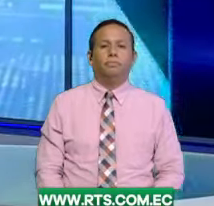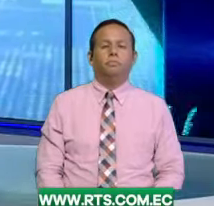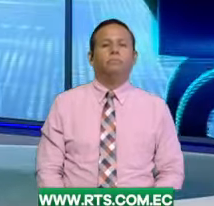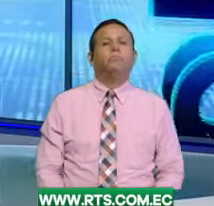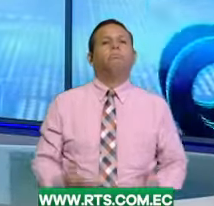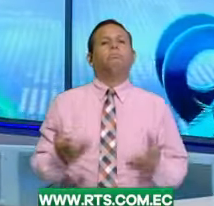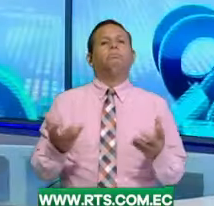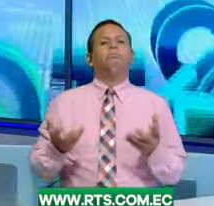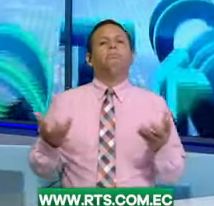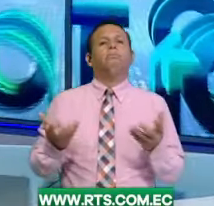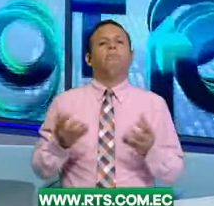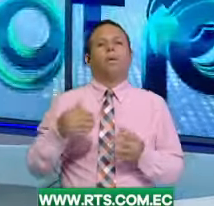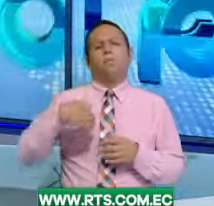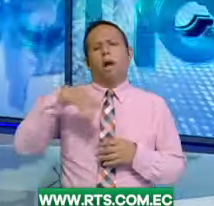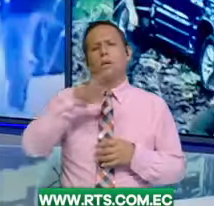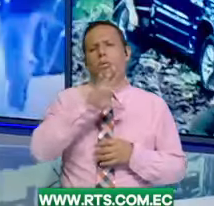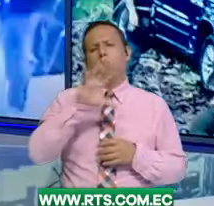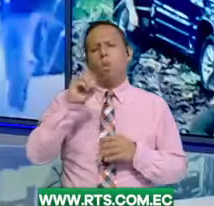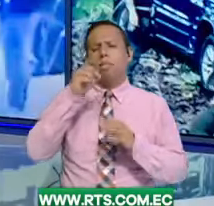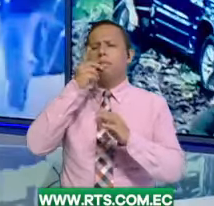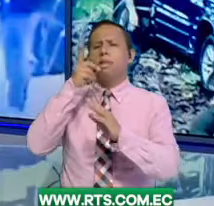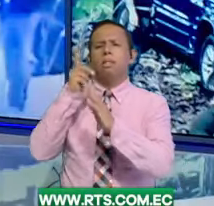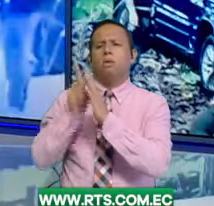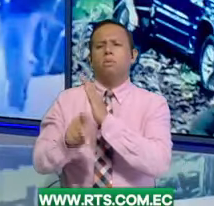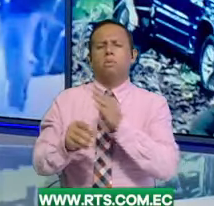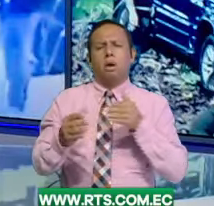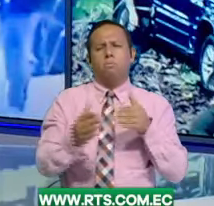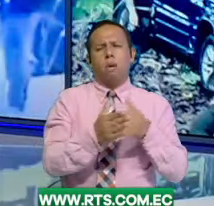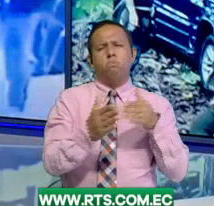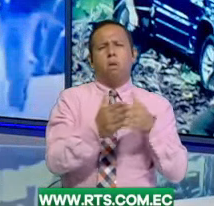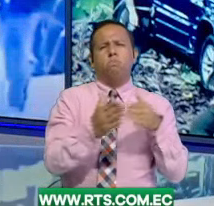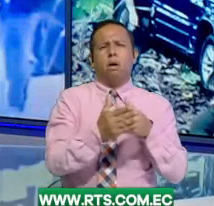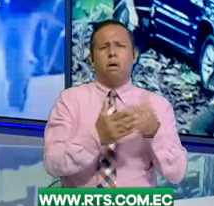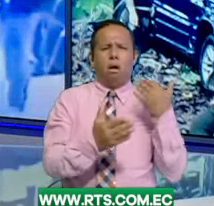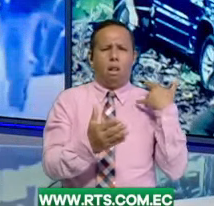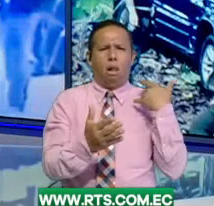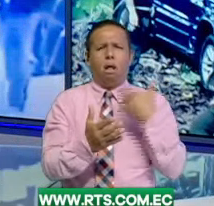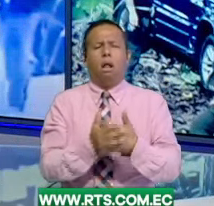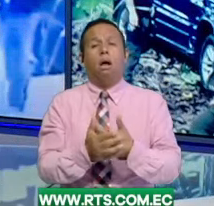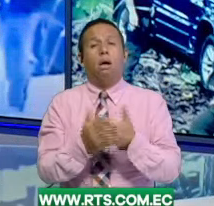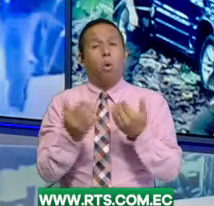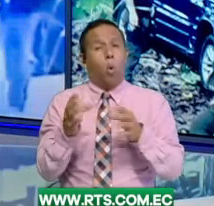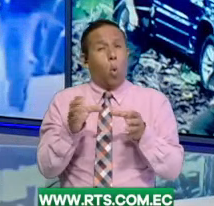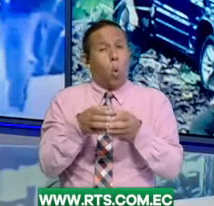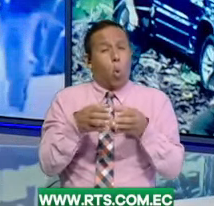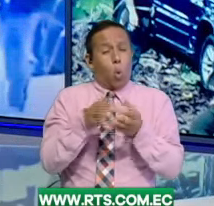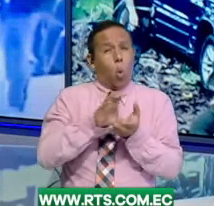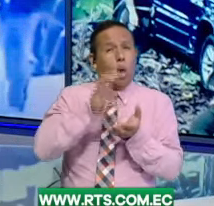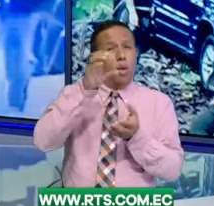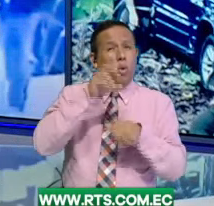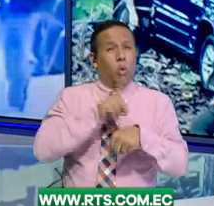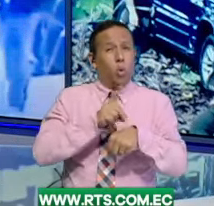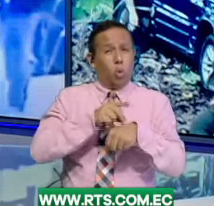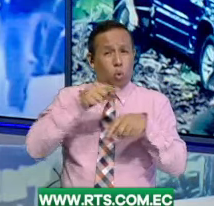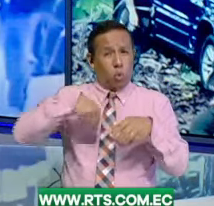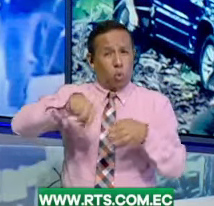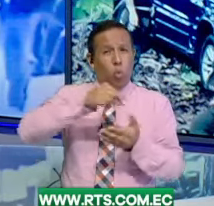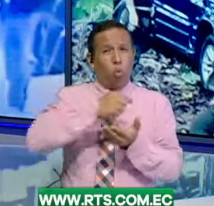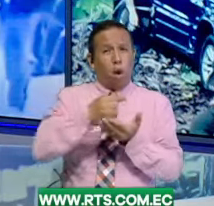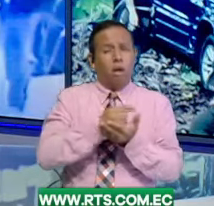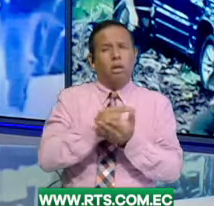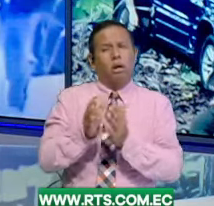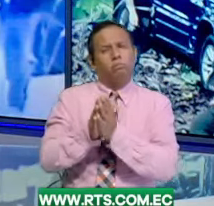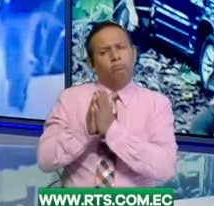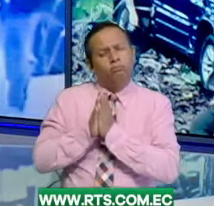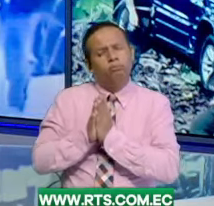frente a más de 50 denuncias de extorsión presentadas en el último año el colegio de médicos de guayas exige protocolos de seguridad